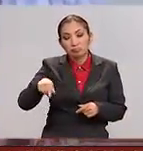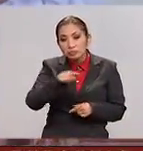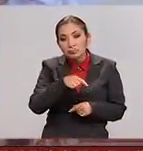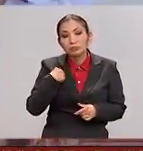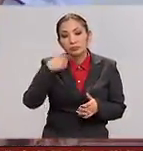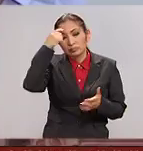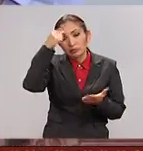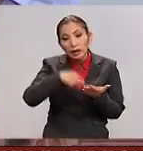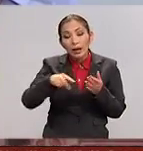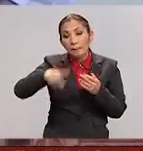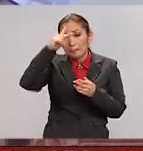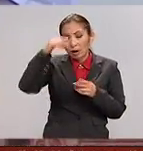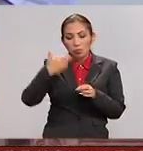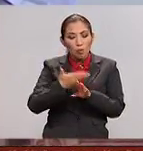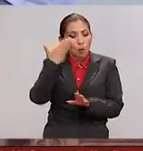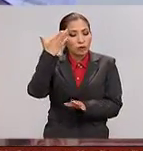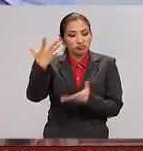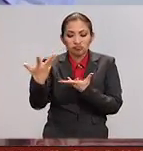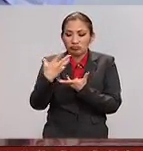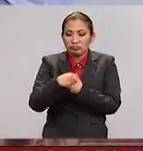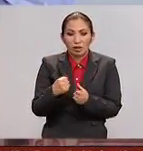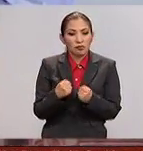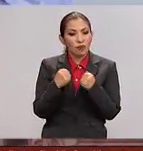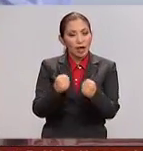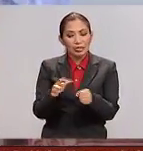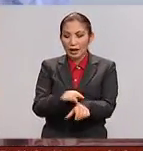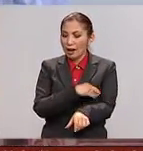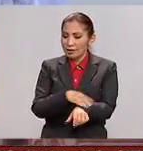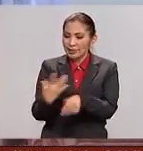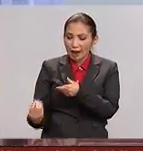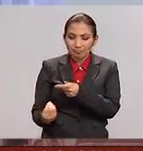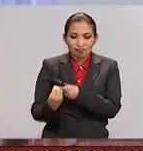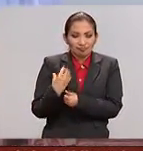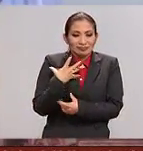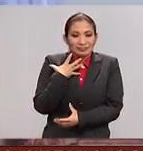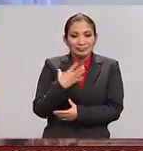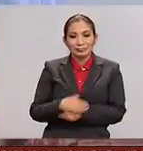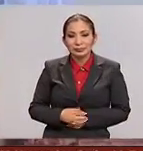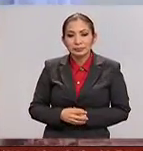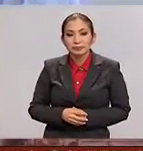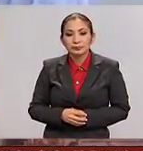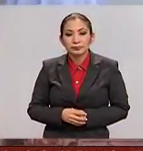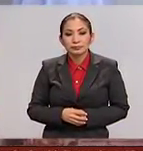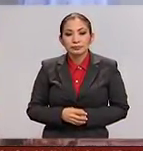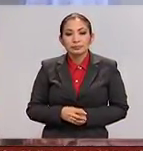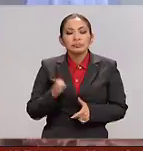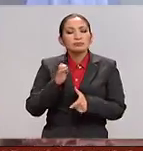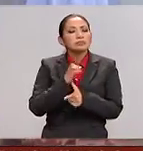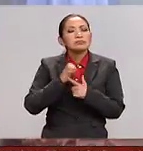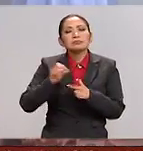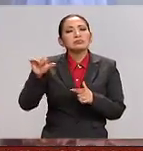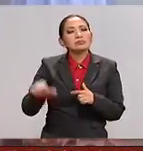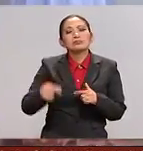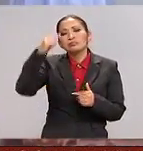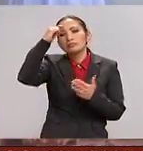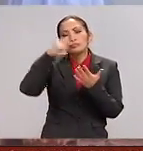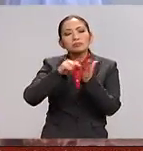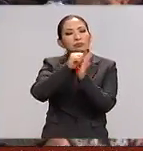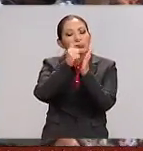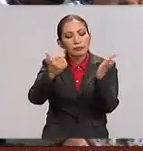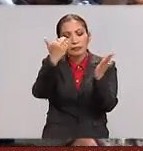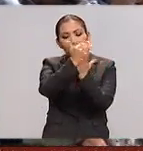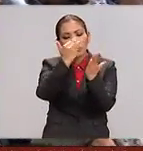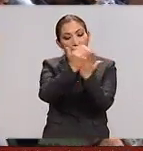creo que se va a México muy fortalecido, muy energizado y muy enriquecido. Entonces, Andrés, hoy se espera una